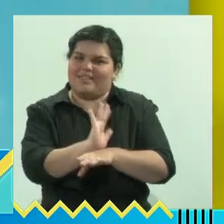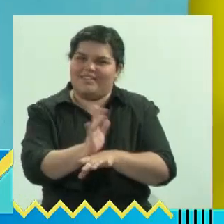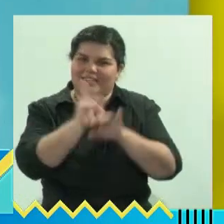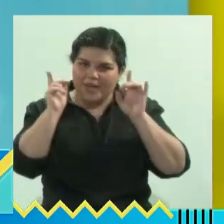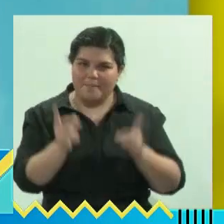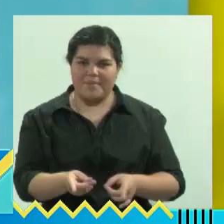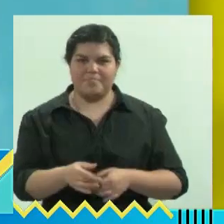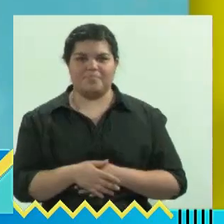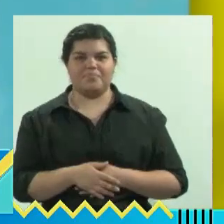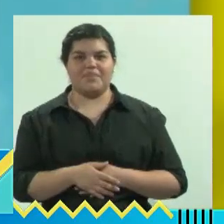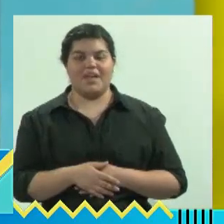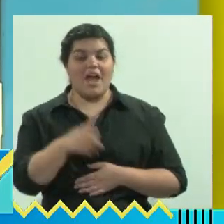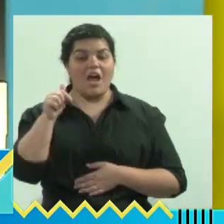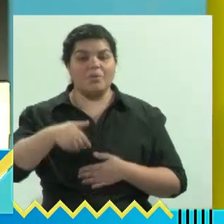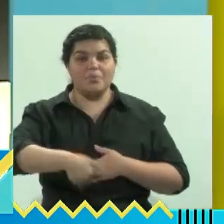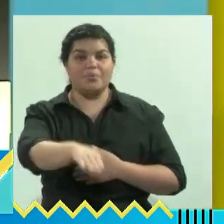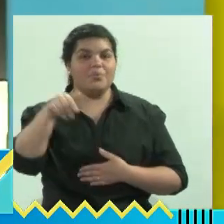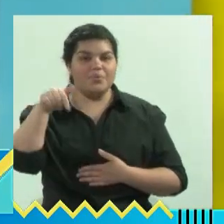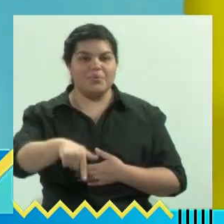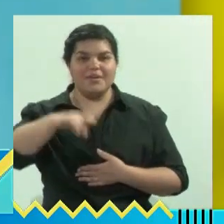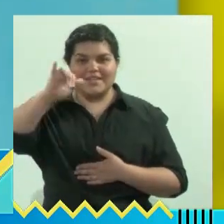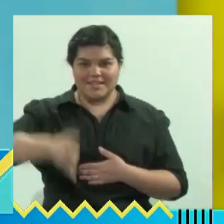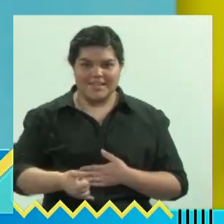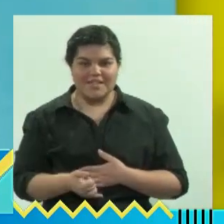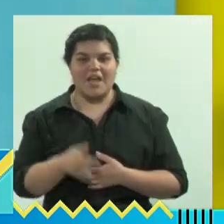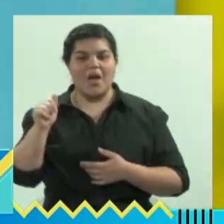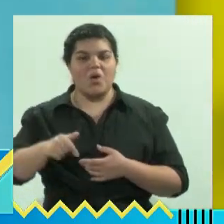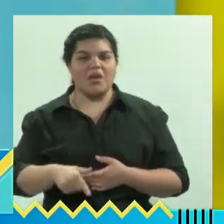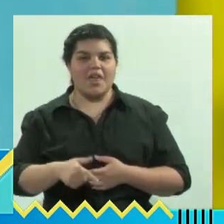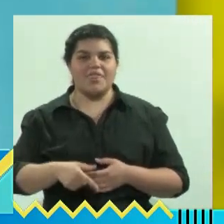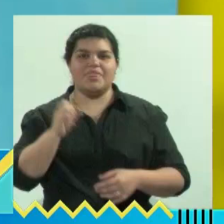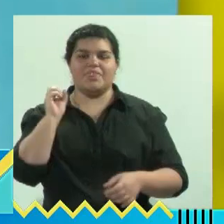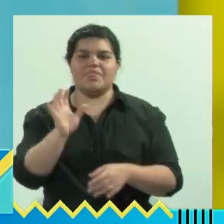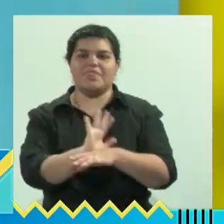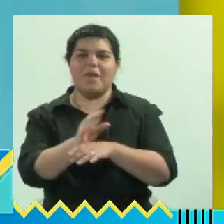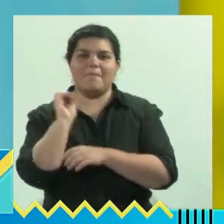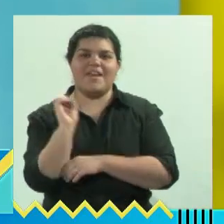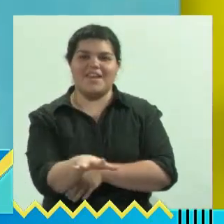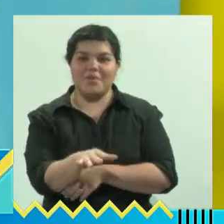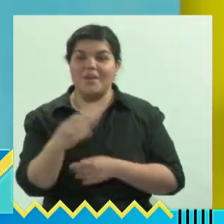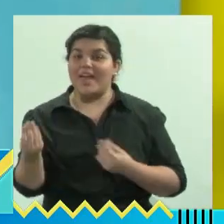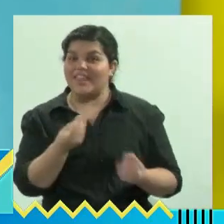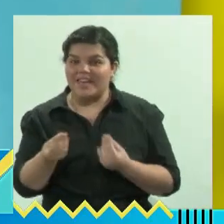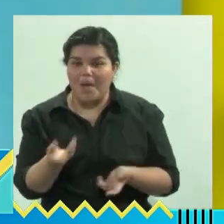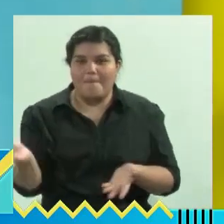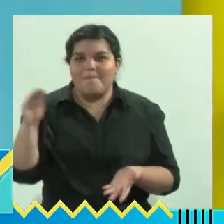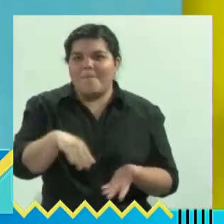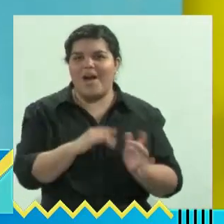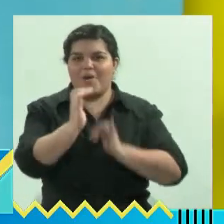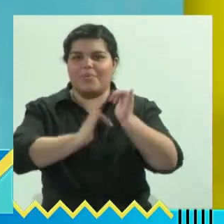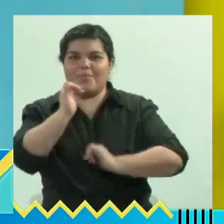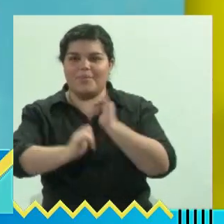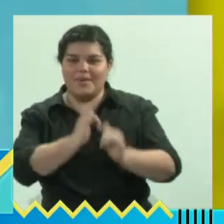también durante el programa, y es el momento de ir a la columna nuestro de película de Paula Semis para sumarle un condimento más